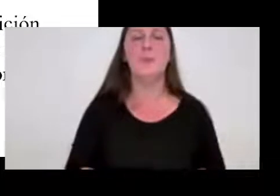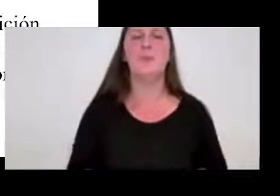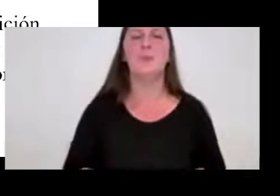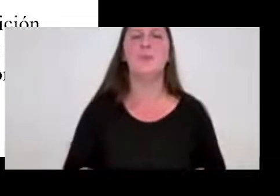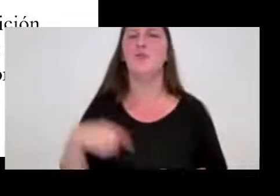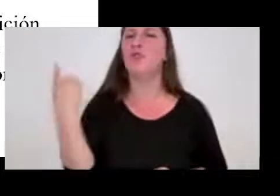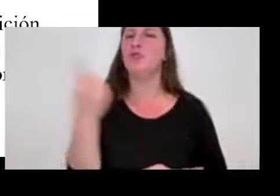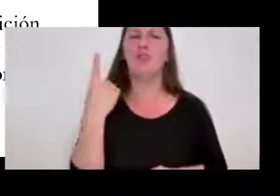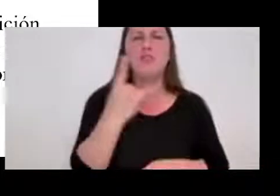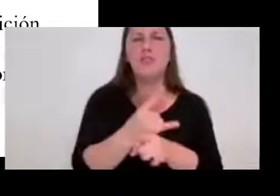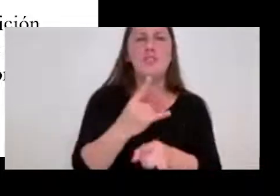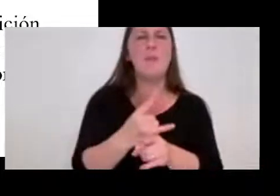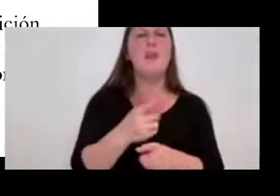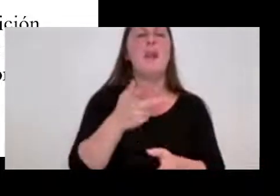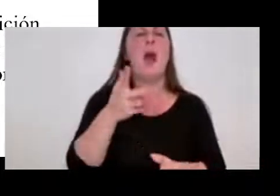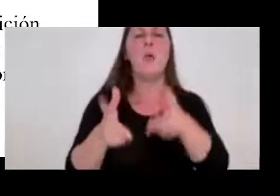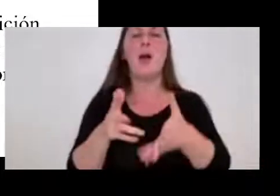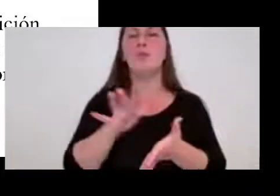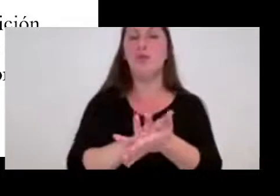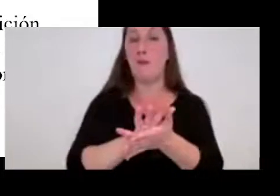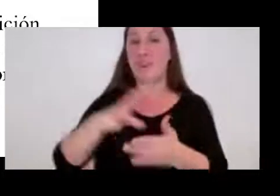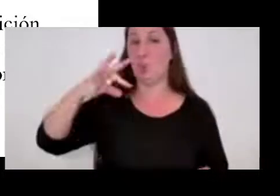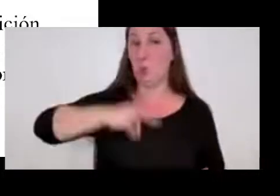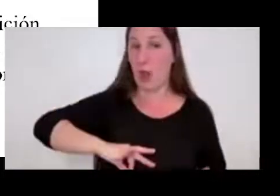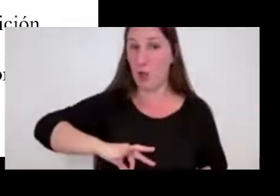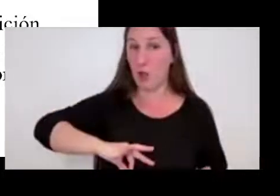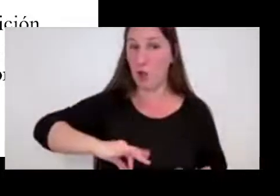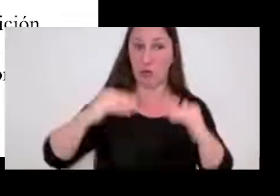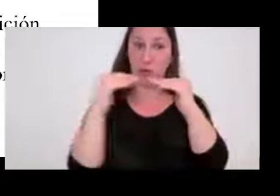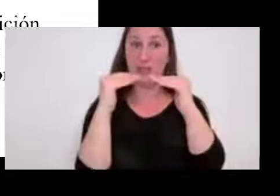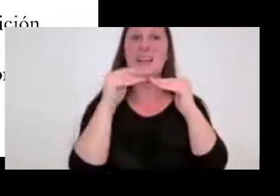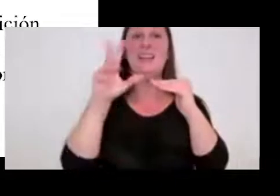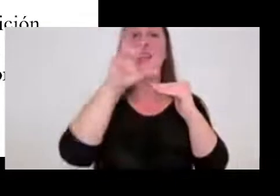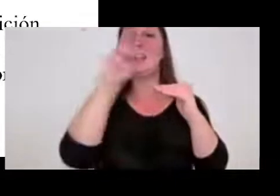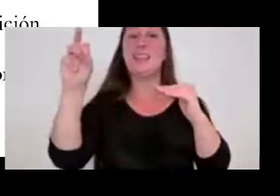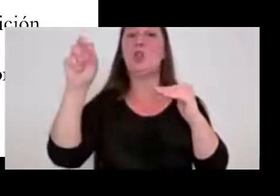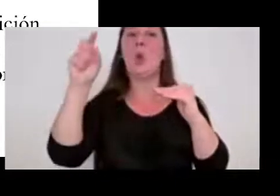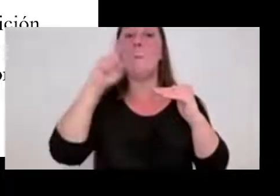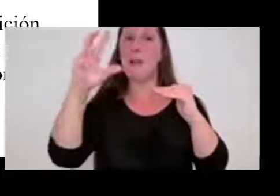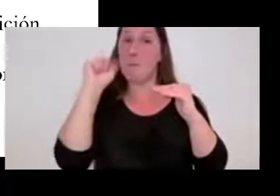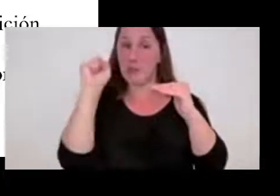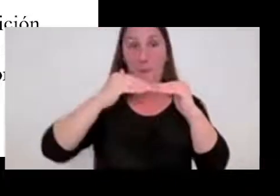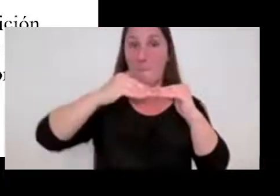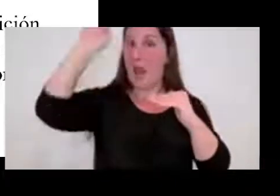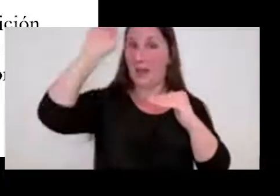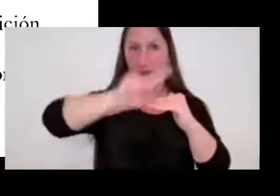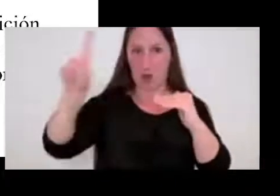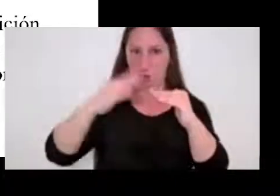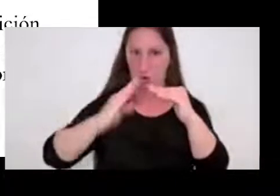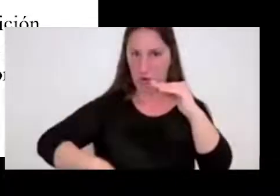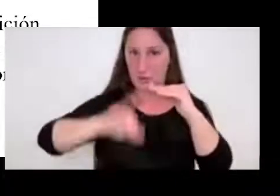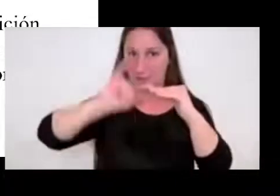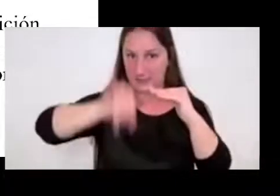refiriéndonos siempre a salarios que no superen los 300.000 pesos mensuales. Con lo